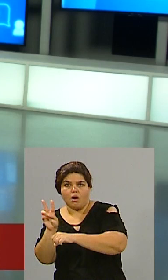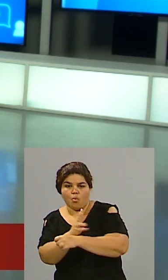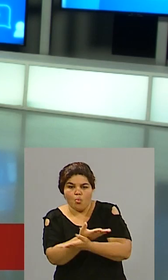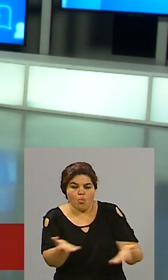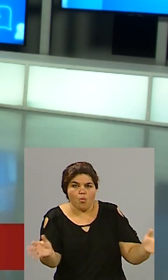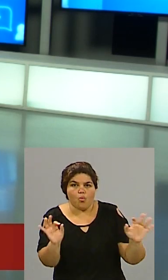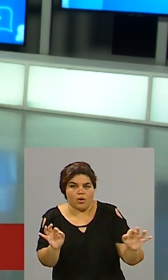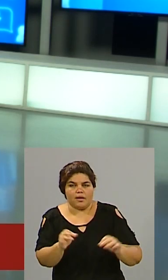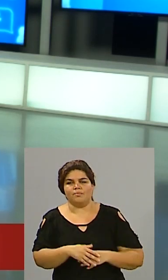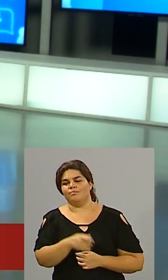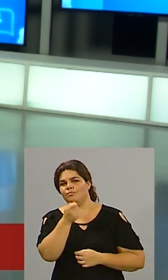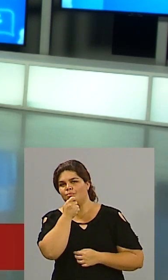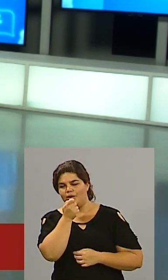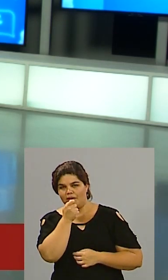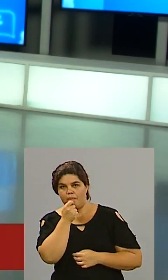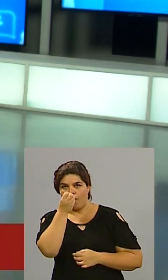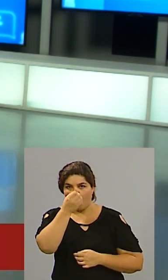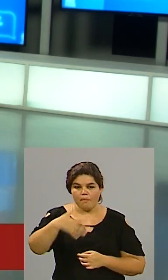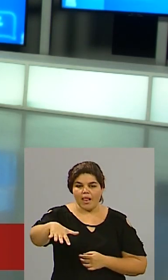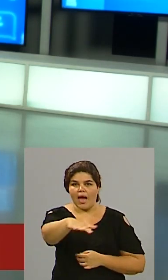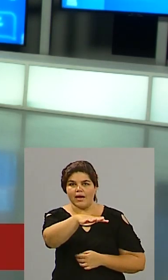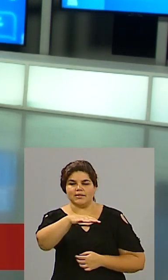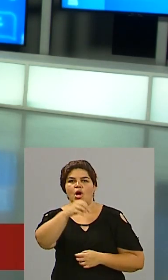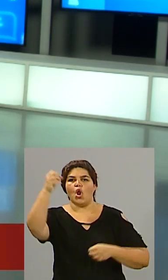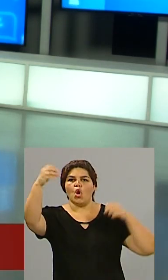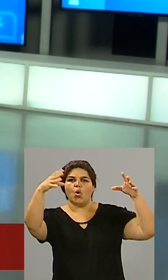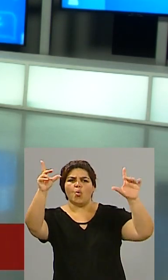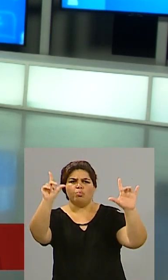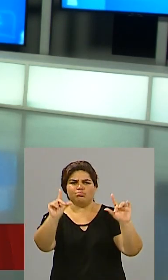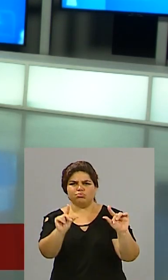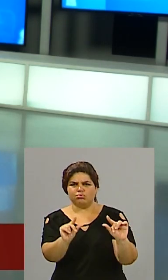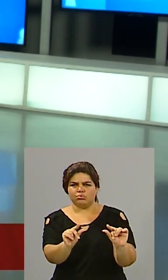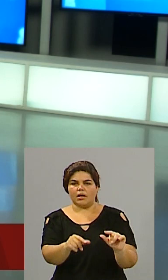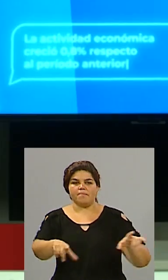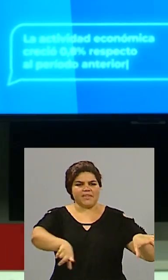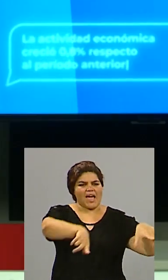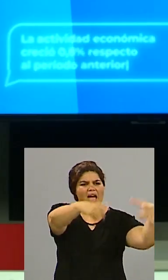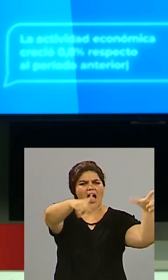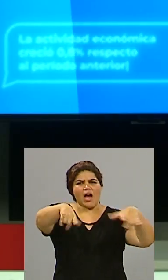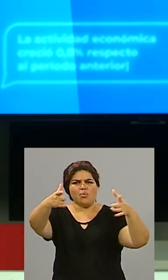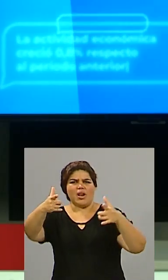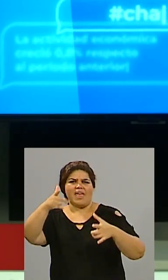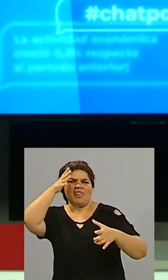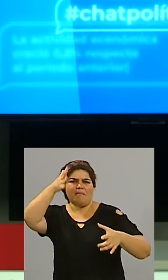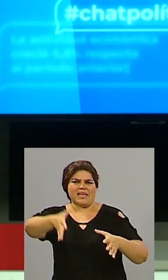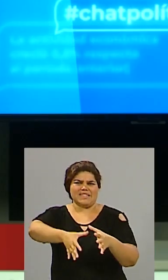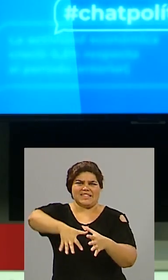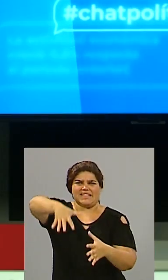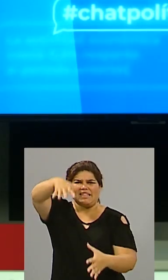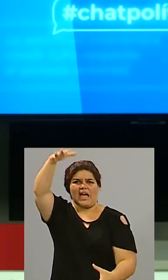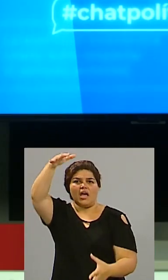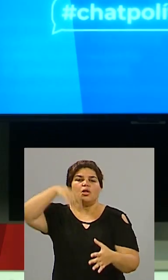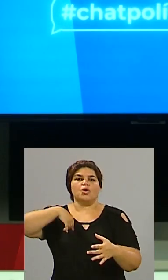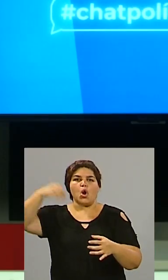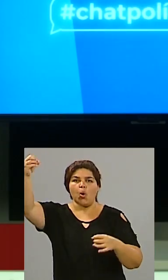plaza, digamos, con poca visibilidad, donde los árboles están muy altos, donde la luminaria no es la